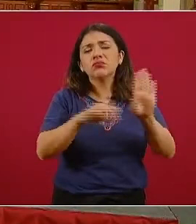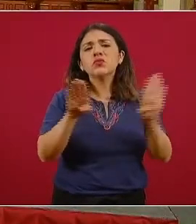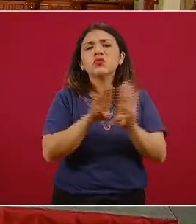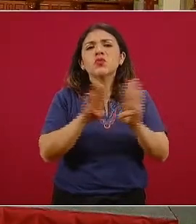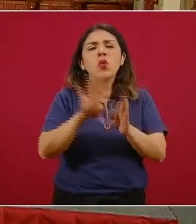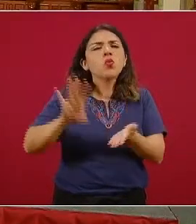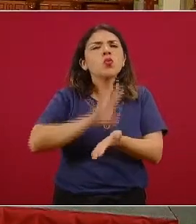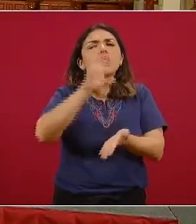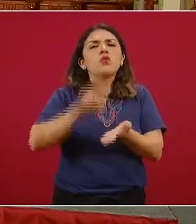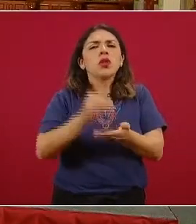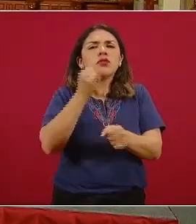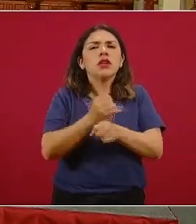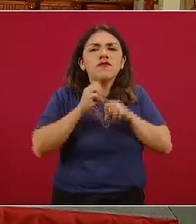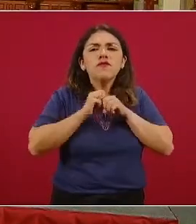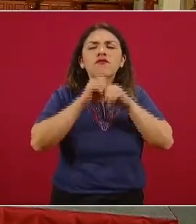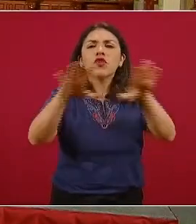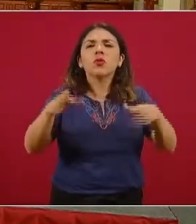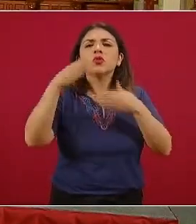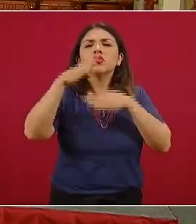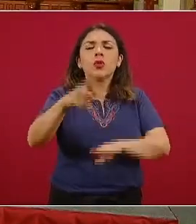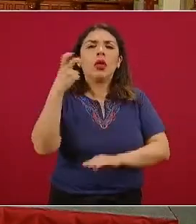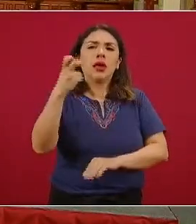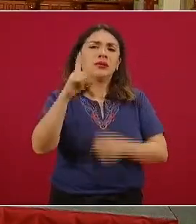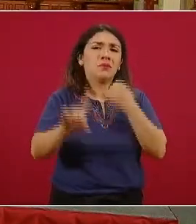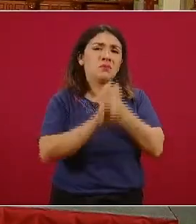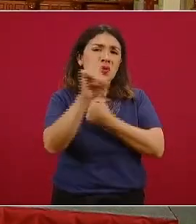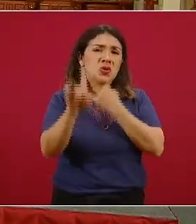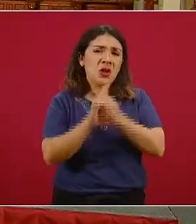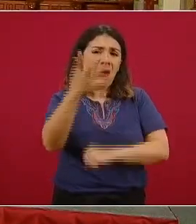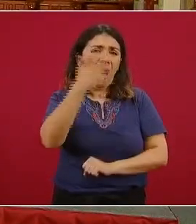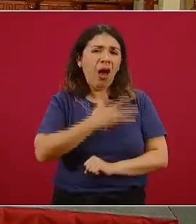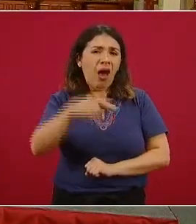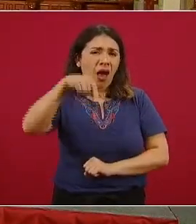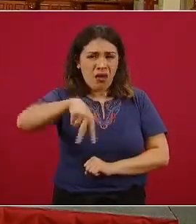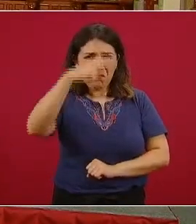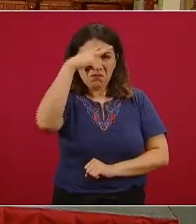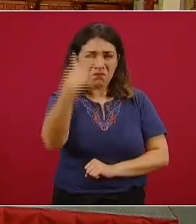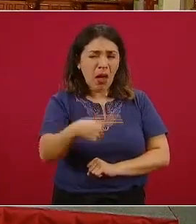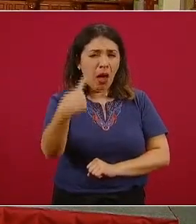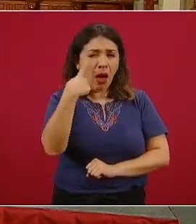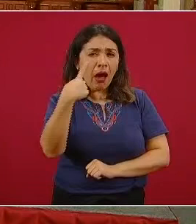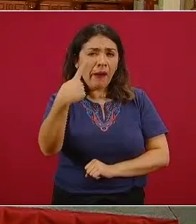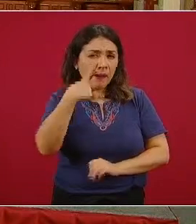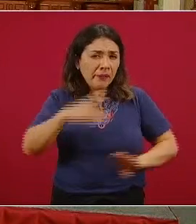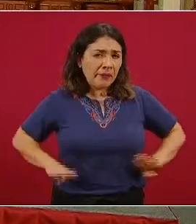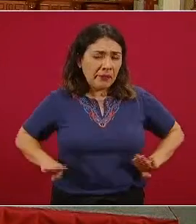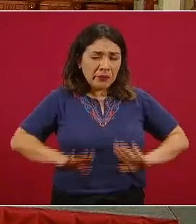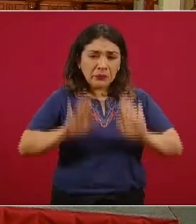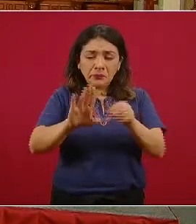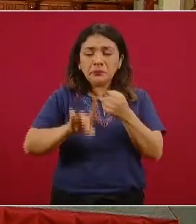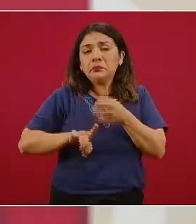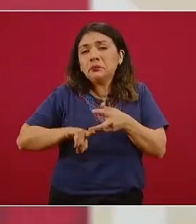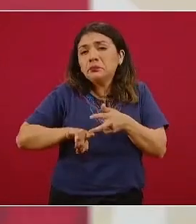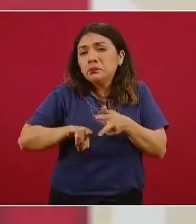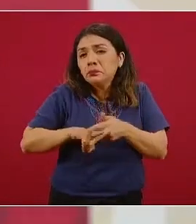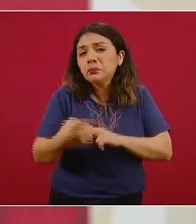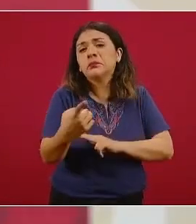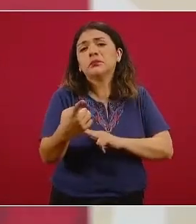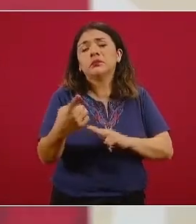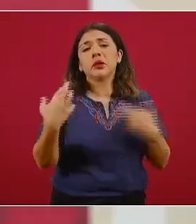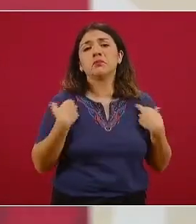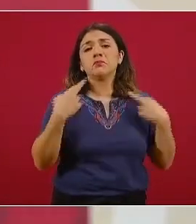panorama completo de esta problemática de salud pública en nuestro país. Comenzaremos por